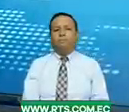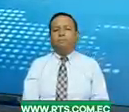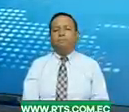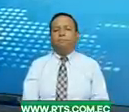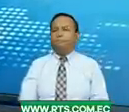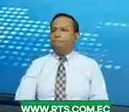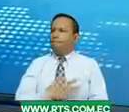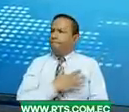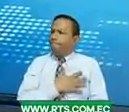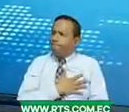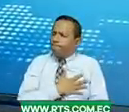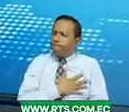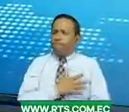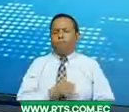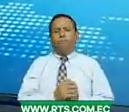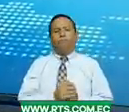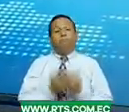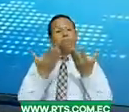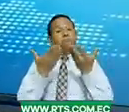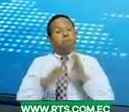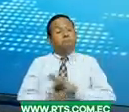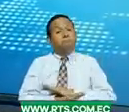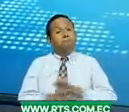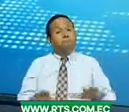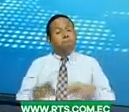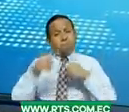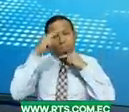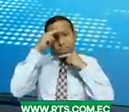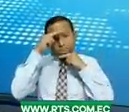Gracias por su fiel sintonía de todas las noches.